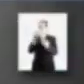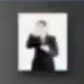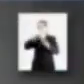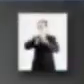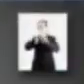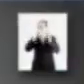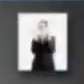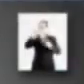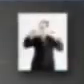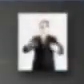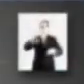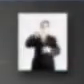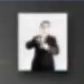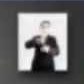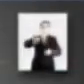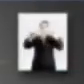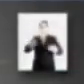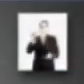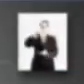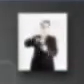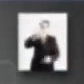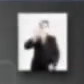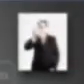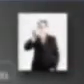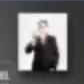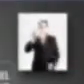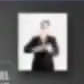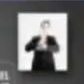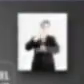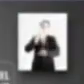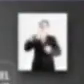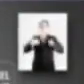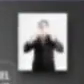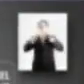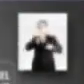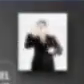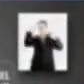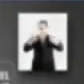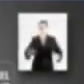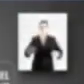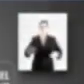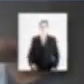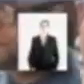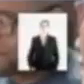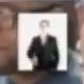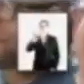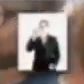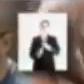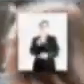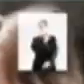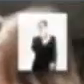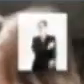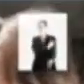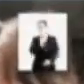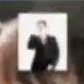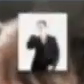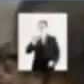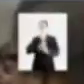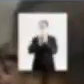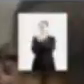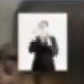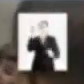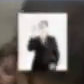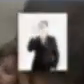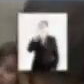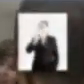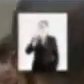qué este pueblo tan cándido siempre piensa en la esperanza. La esperanza no muere. La